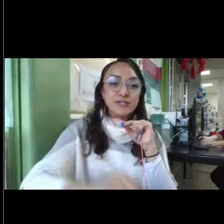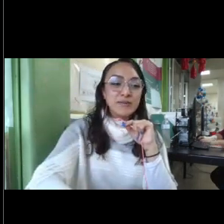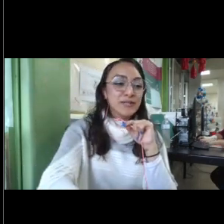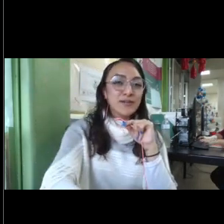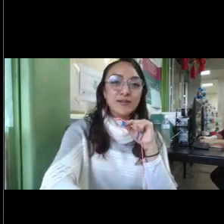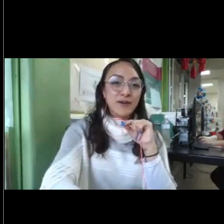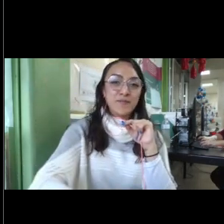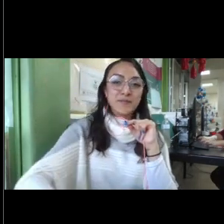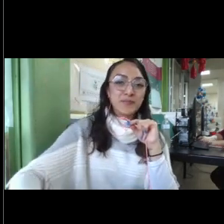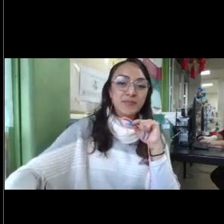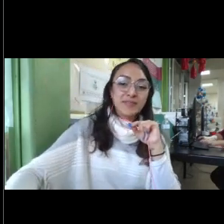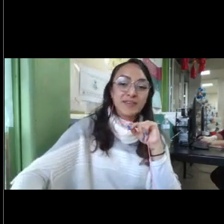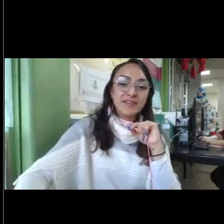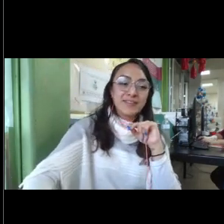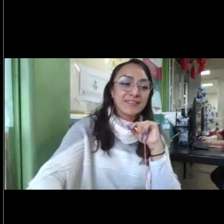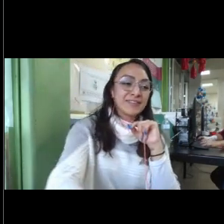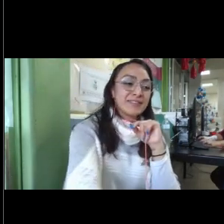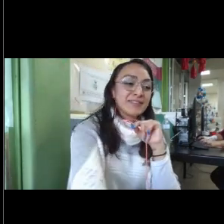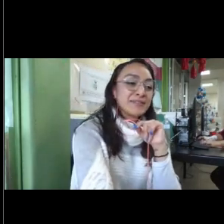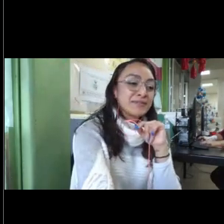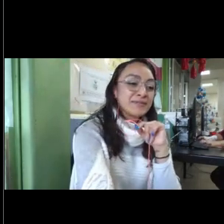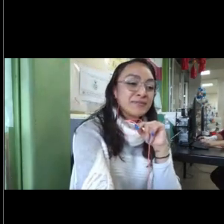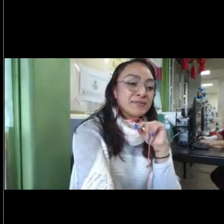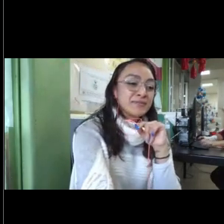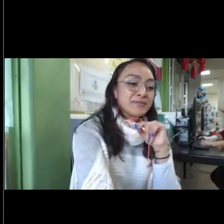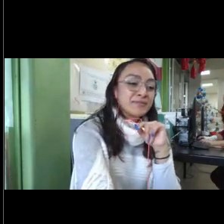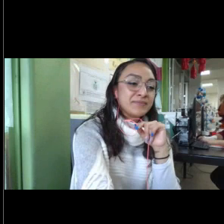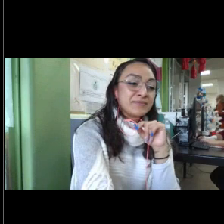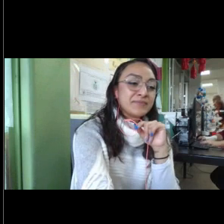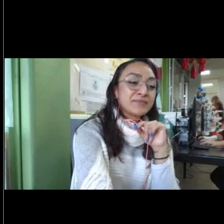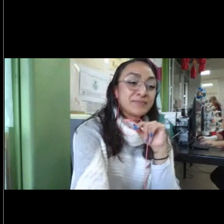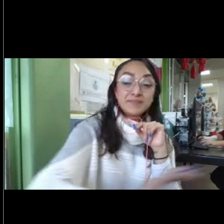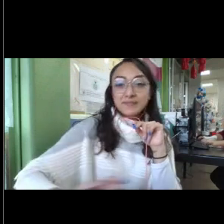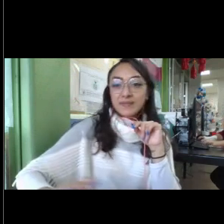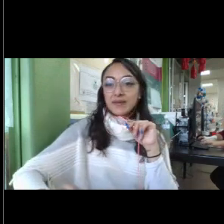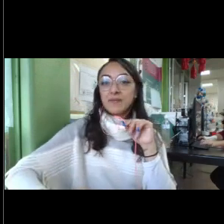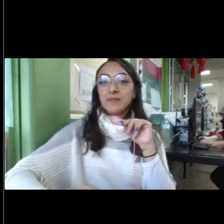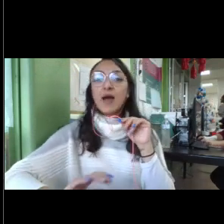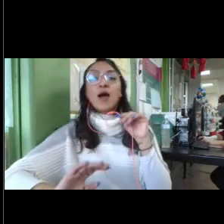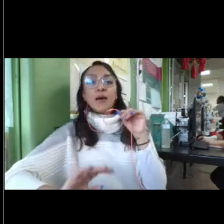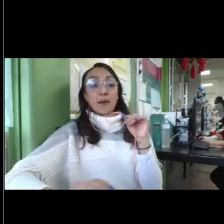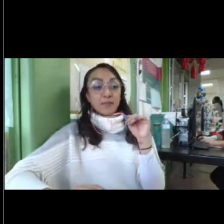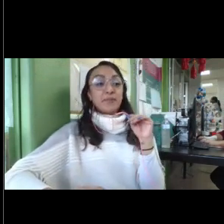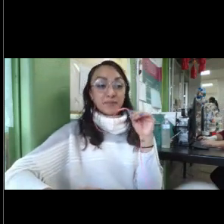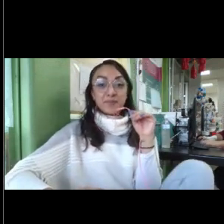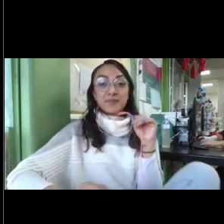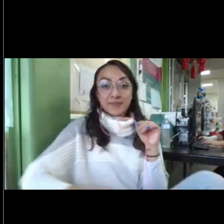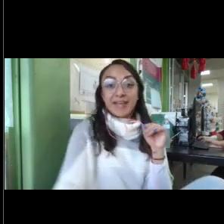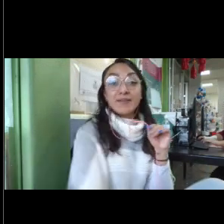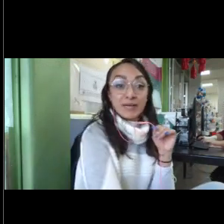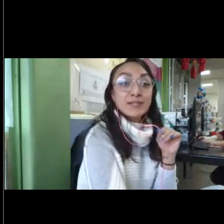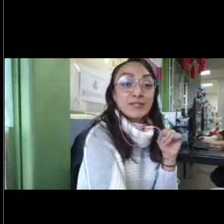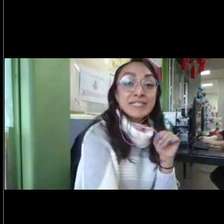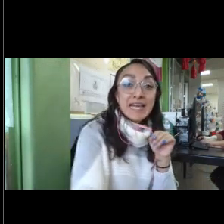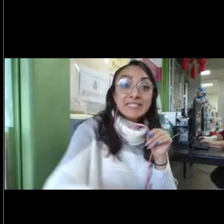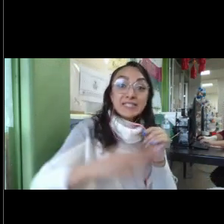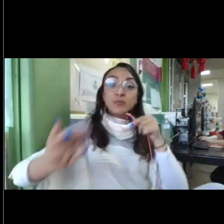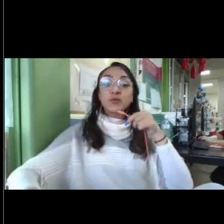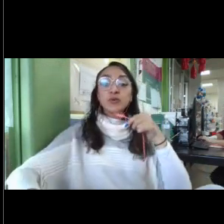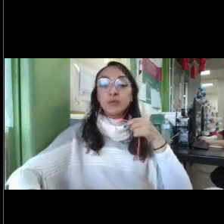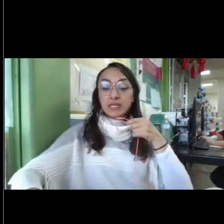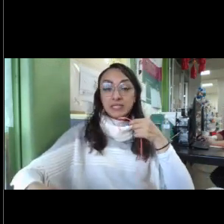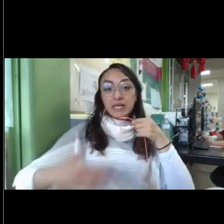ese conocimiento o no? No, ni idea. No, la verdad no. Bueno, entonces,